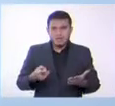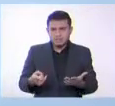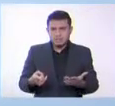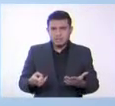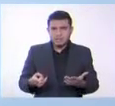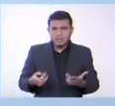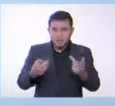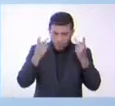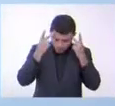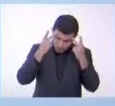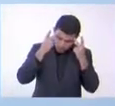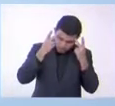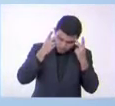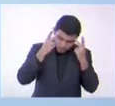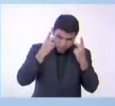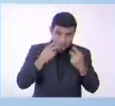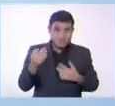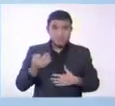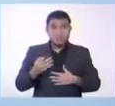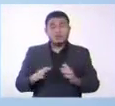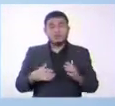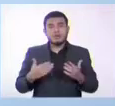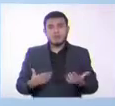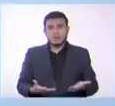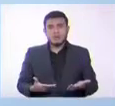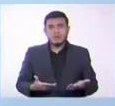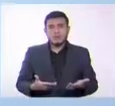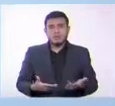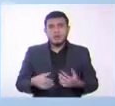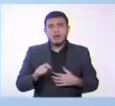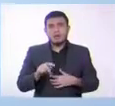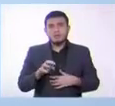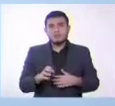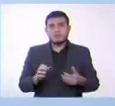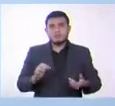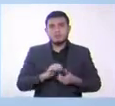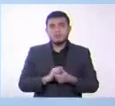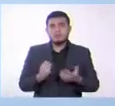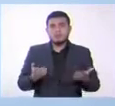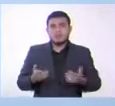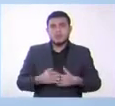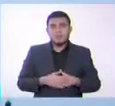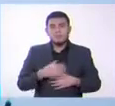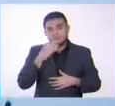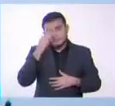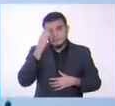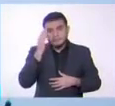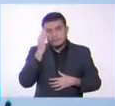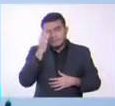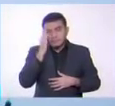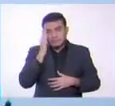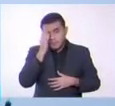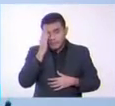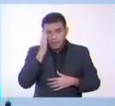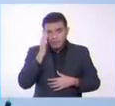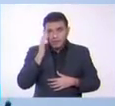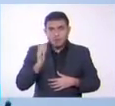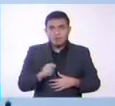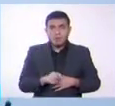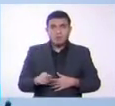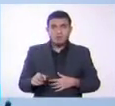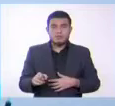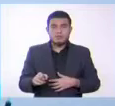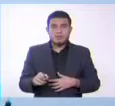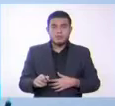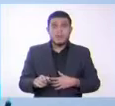es necesario que los átomos se unan e interaccionen entre ellos. Esto es conocido comúnmente